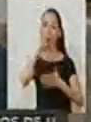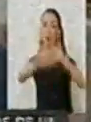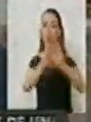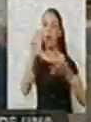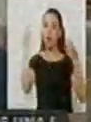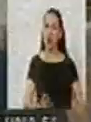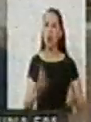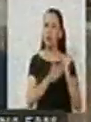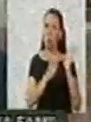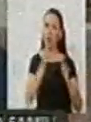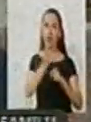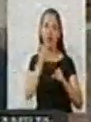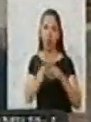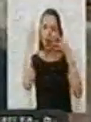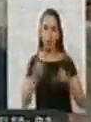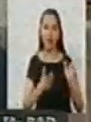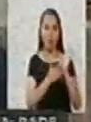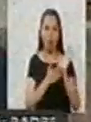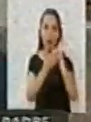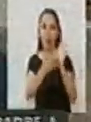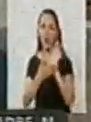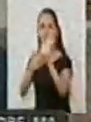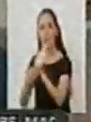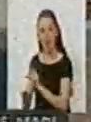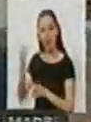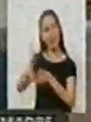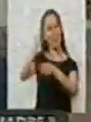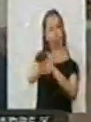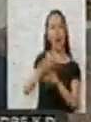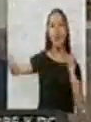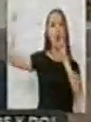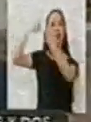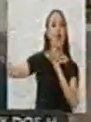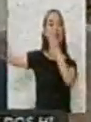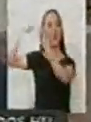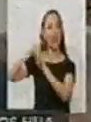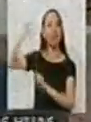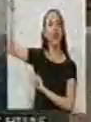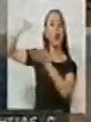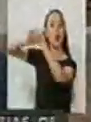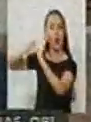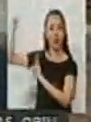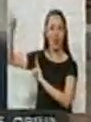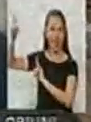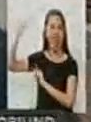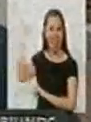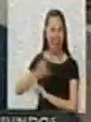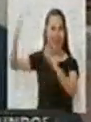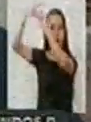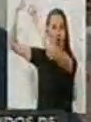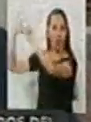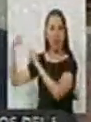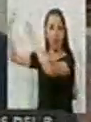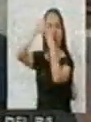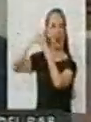En estos momentos nosotros estamos ya en contacto con la gente de Huracán, con la gente de Banfield y otros clubes. No va a ser únicamente